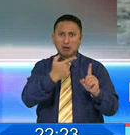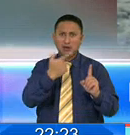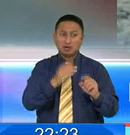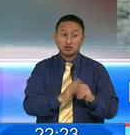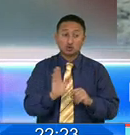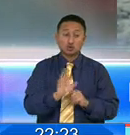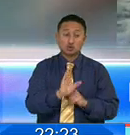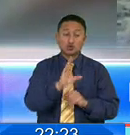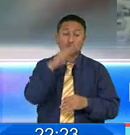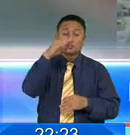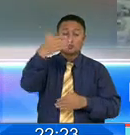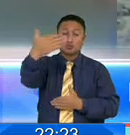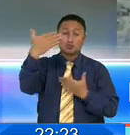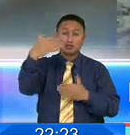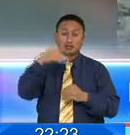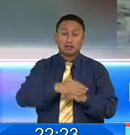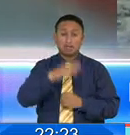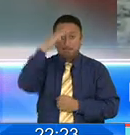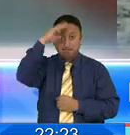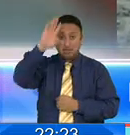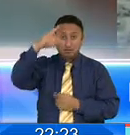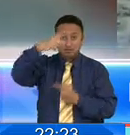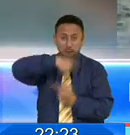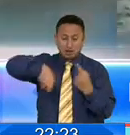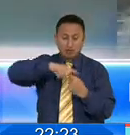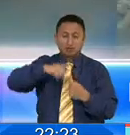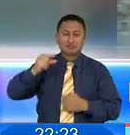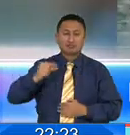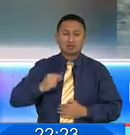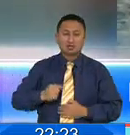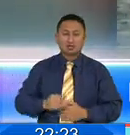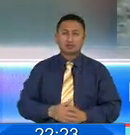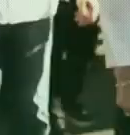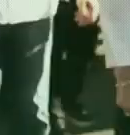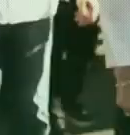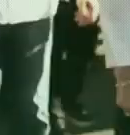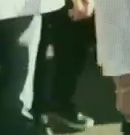campaña electoral en México. Los detalles en breves minutos.